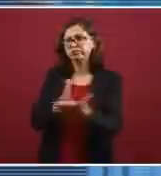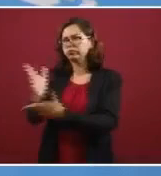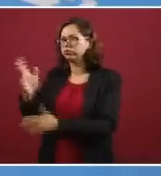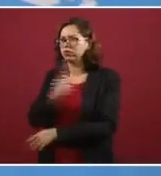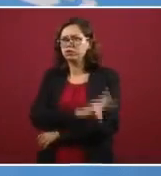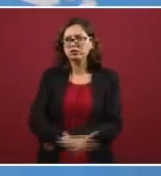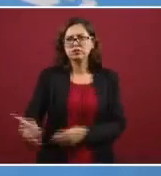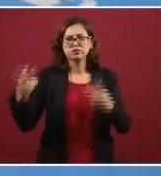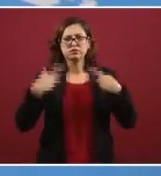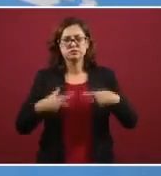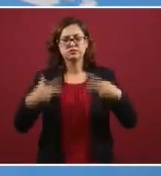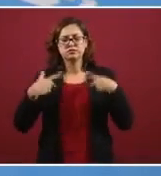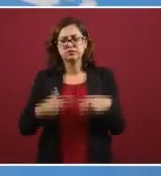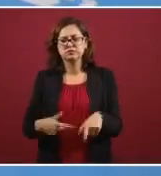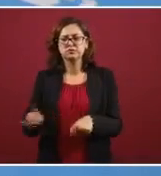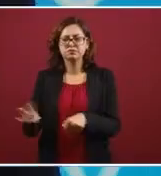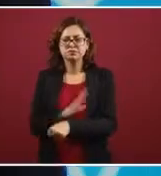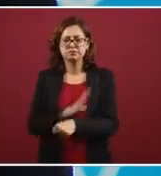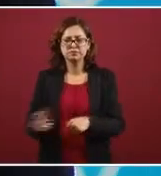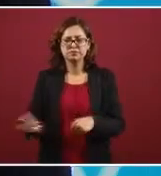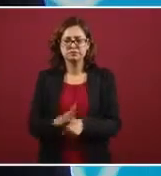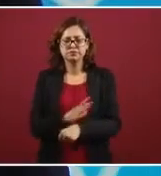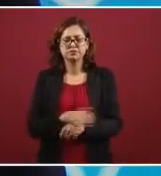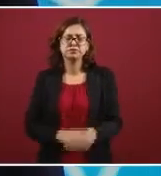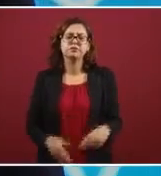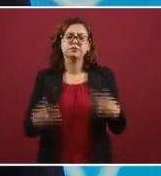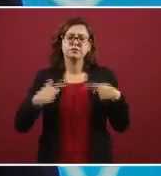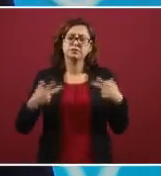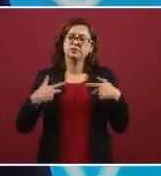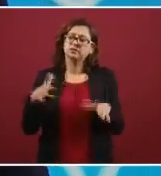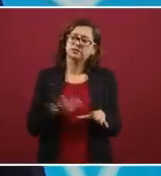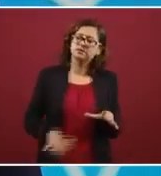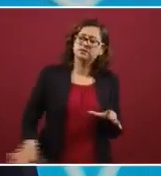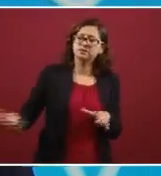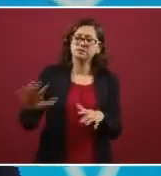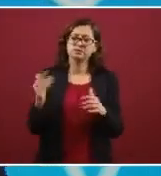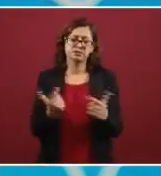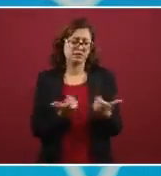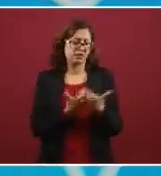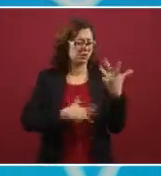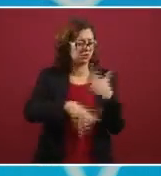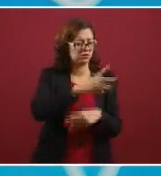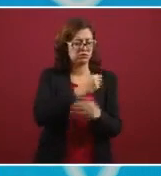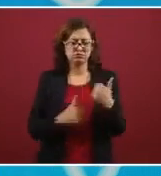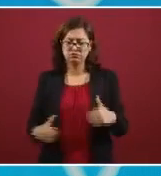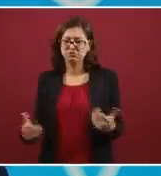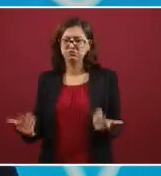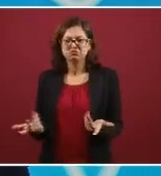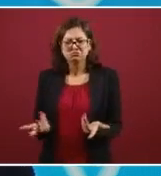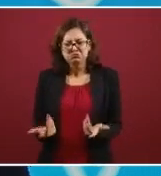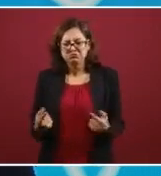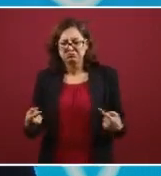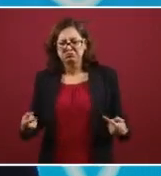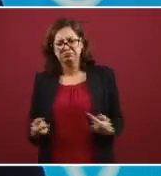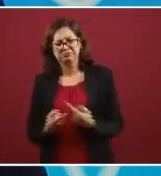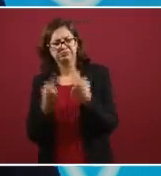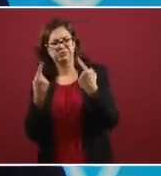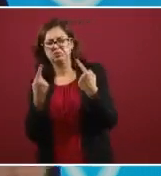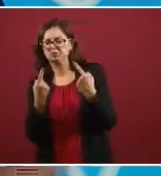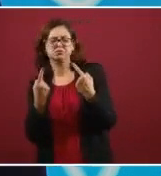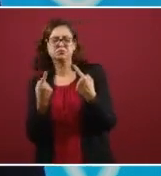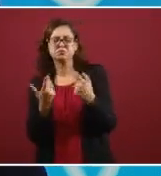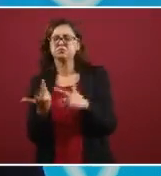todos. La igualdad social y el dinamismo económico no están reñidos entre sí. La desigualdad es